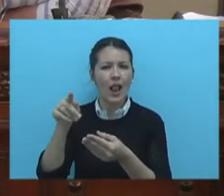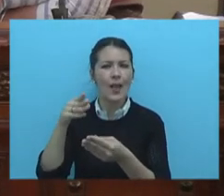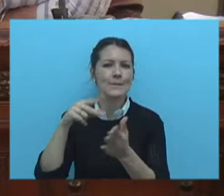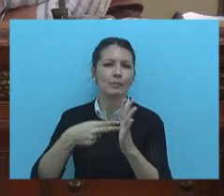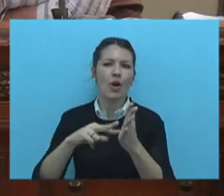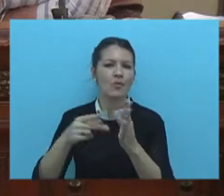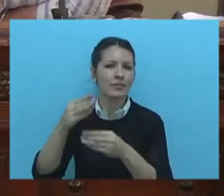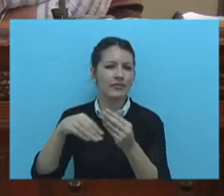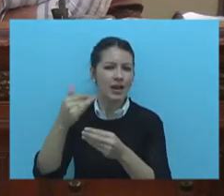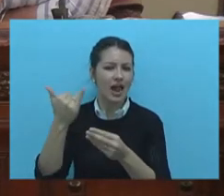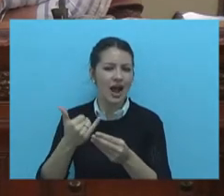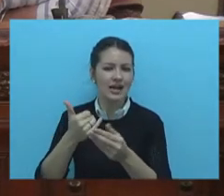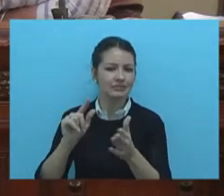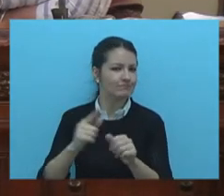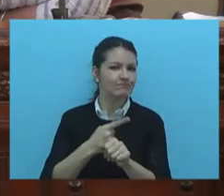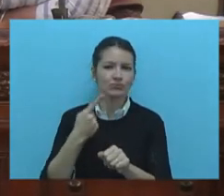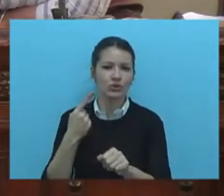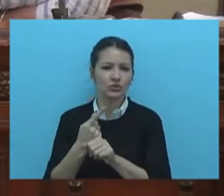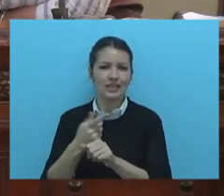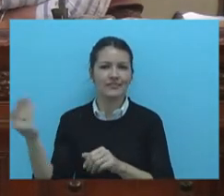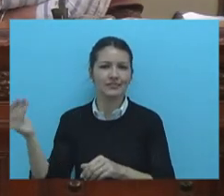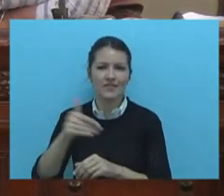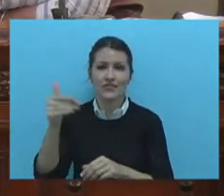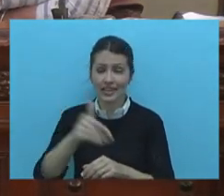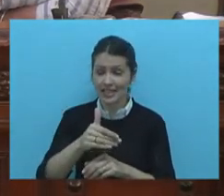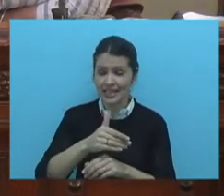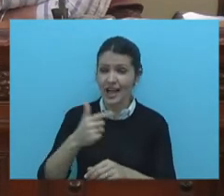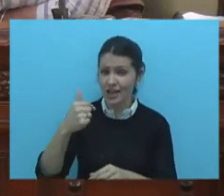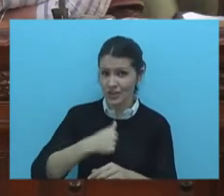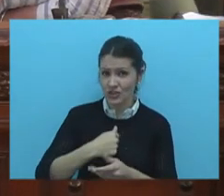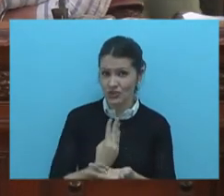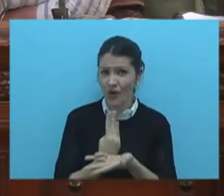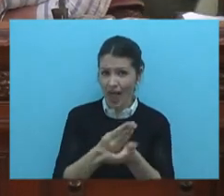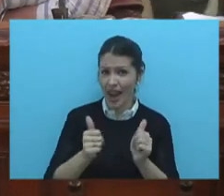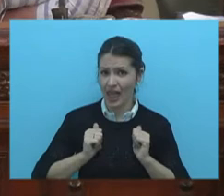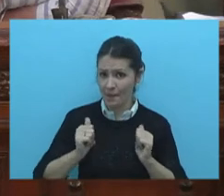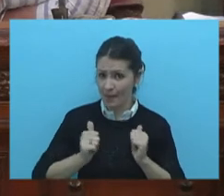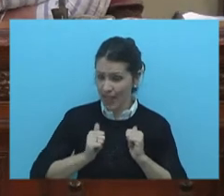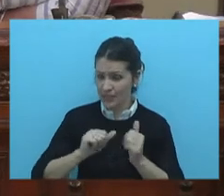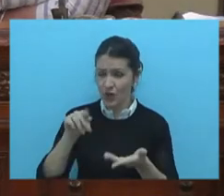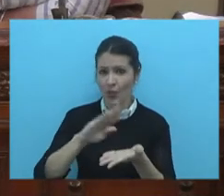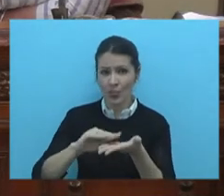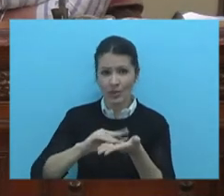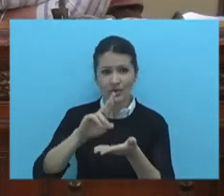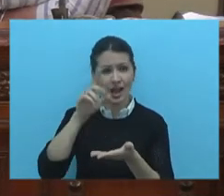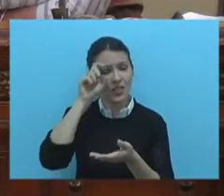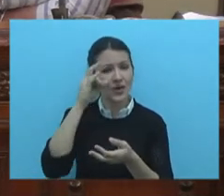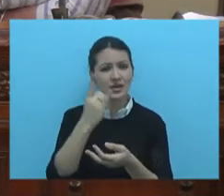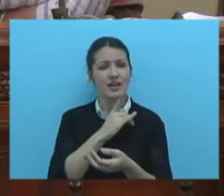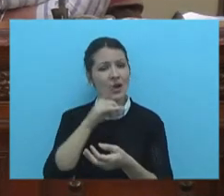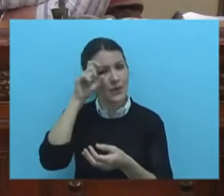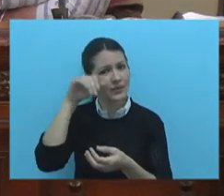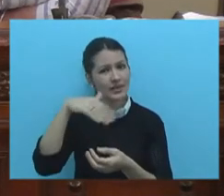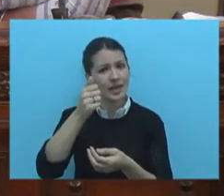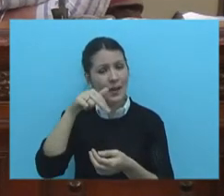en el recinto, lo voy a hacer yo, que soy el diputado Federico Reutemann de la ciudad de Santa Fe,